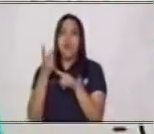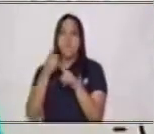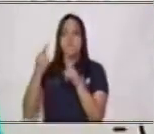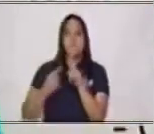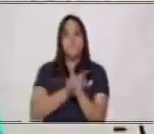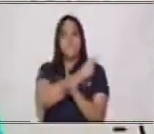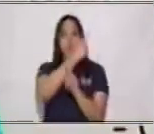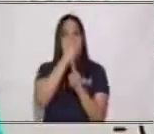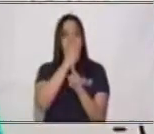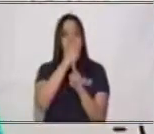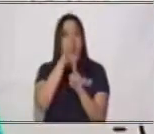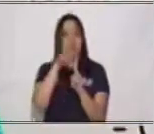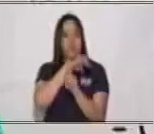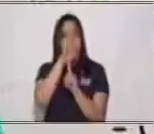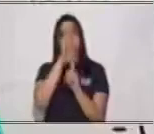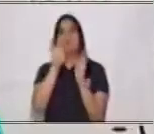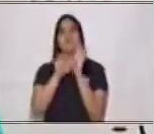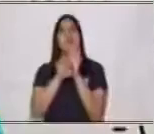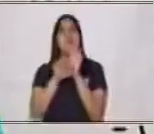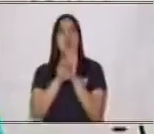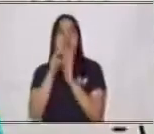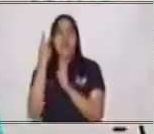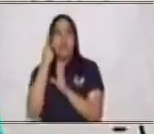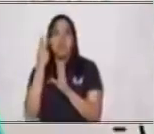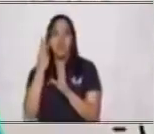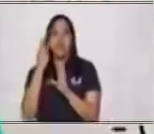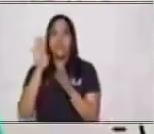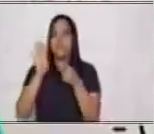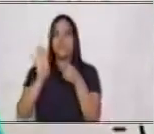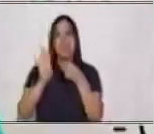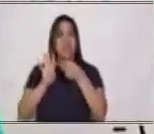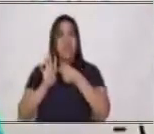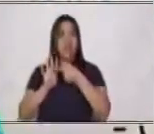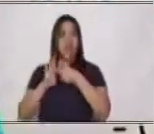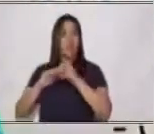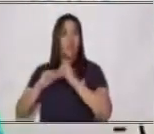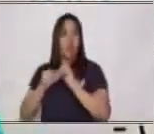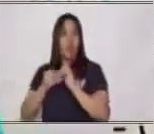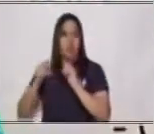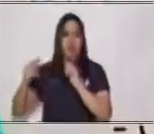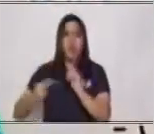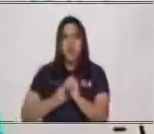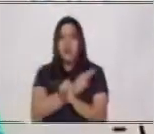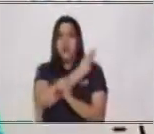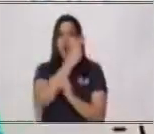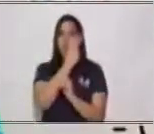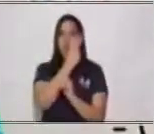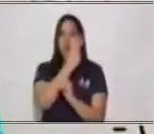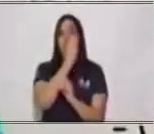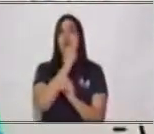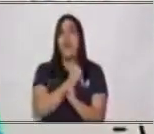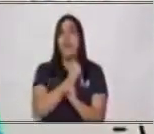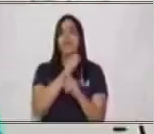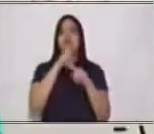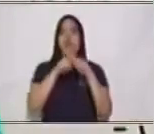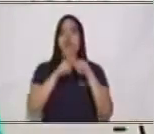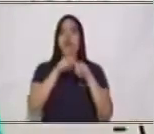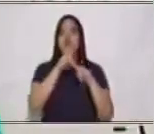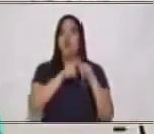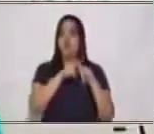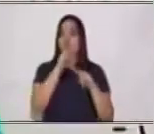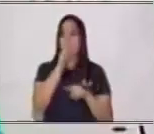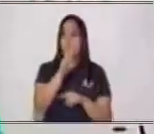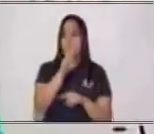base está elevado al cuadrado, quiere decir que la base se debe multiplicar por sí misma 2 veces. Y entonces vamos a